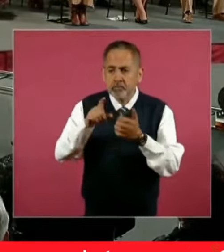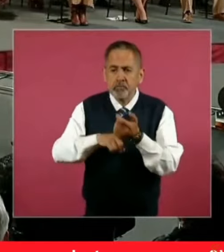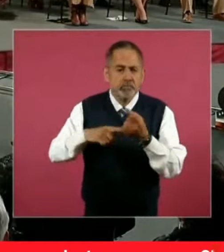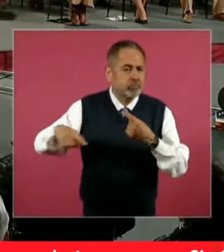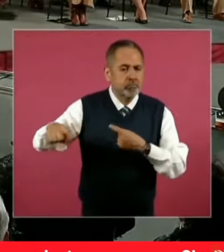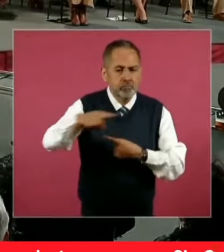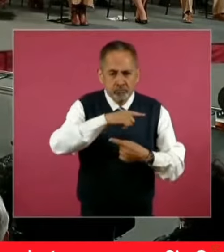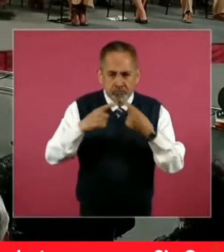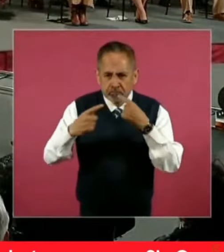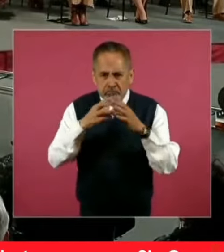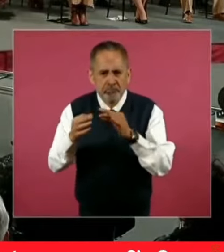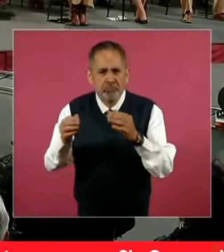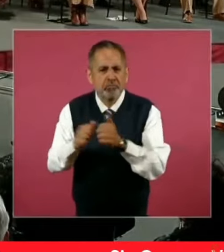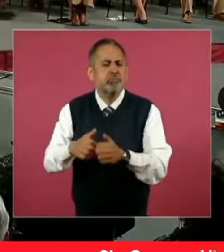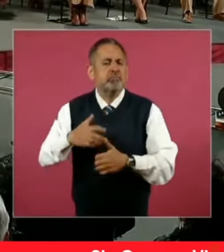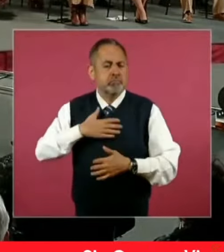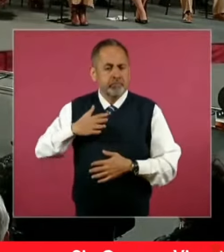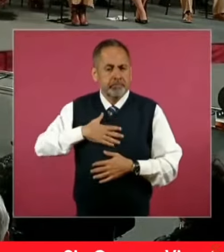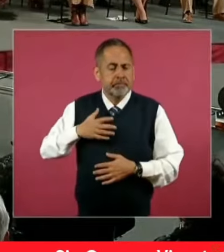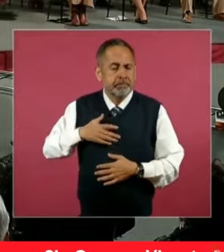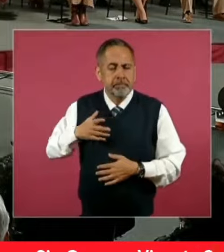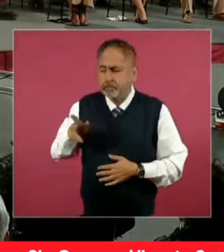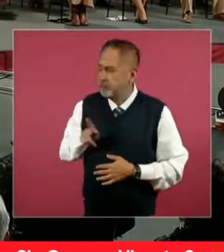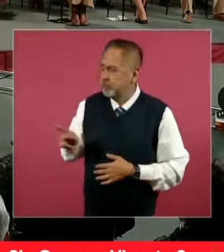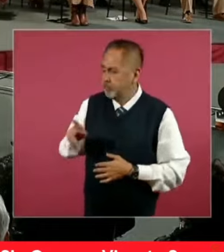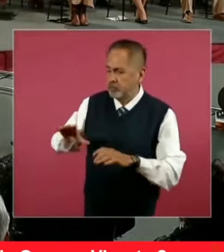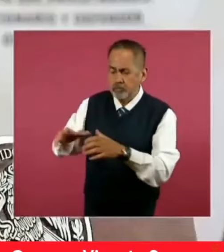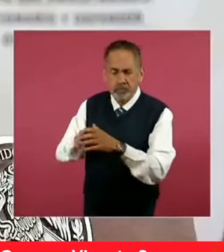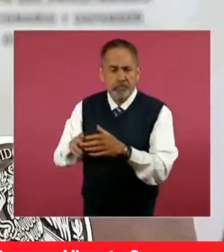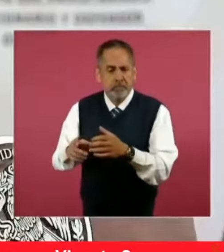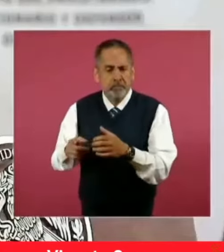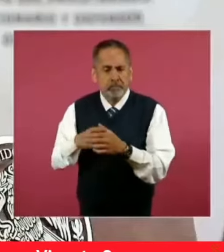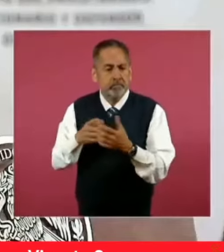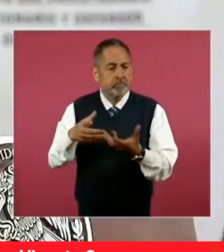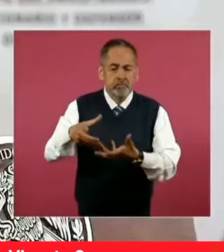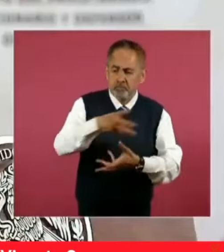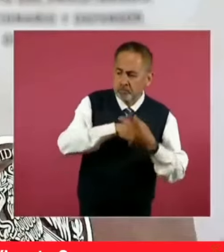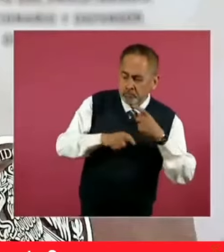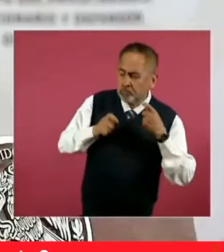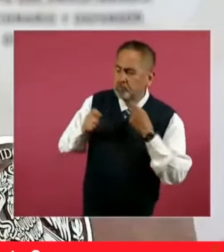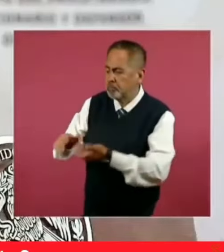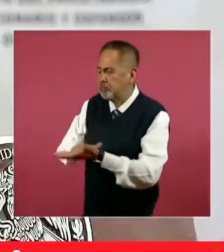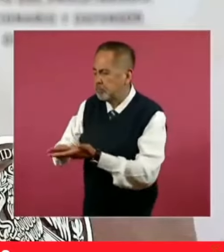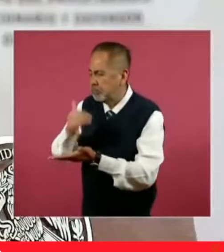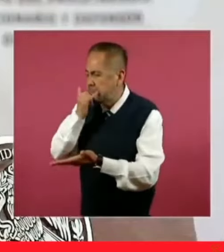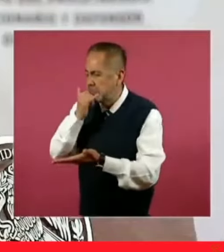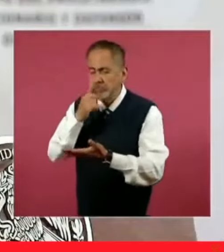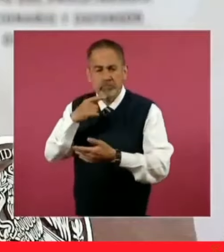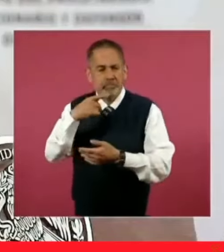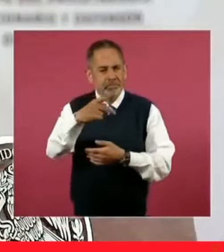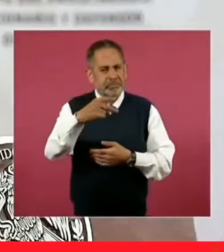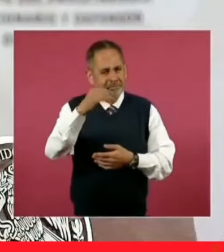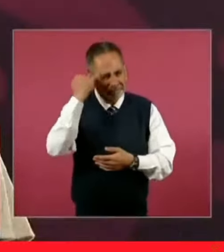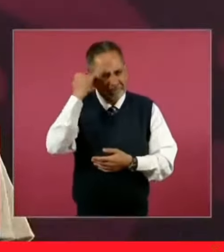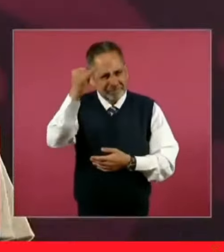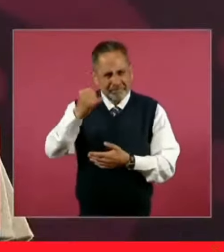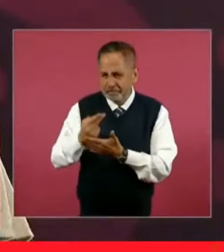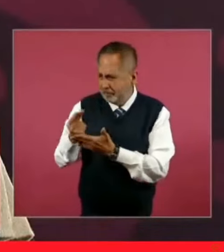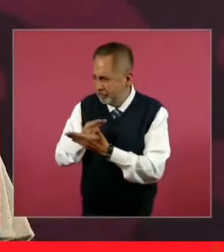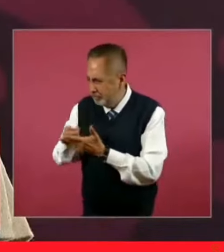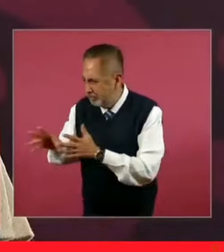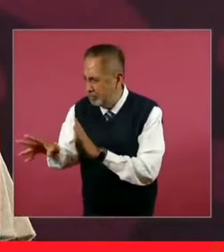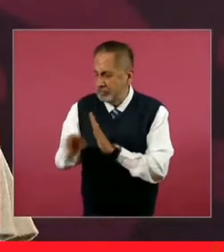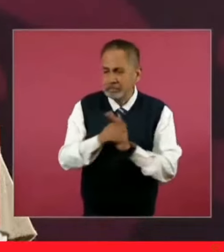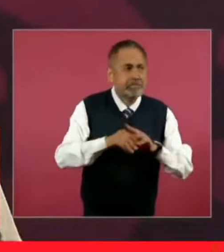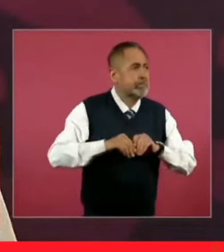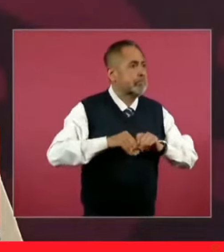esta visibilidad, mi pueblo ha sido partícipe del primer caso de resarcimiento de daño por el mal uso de los patrones e iconografías del